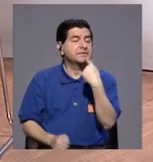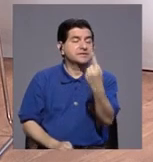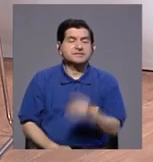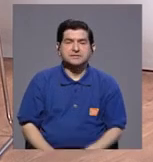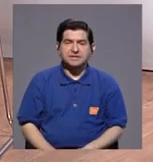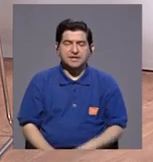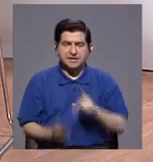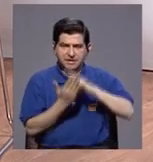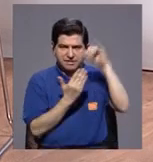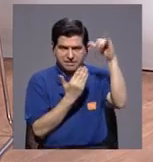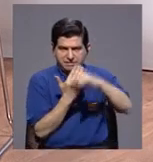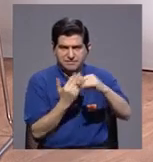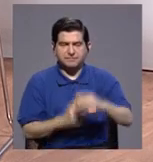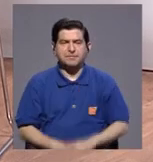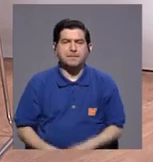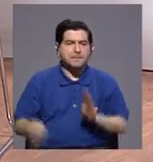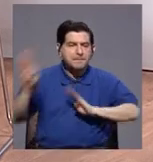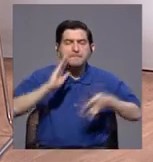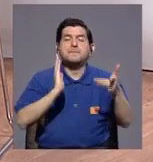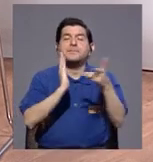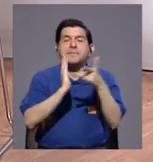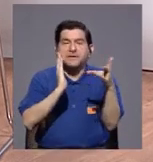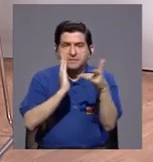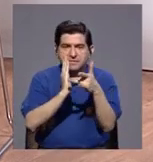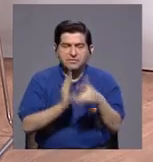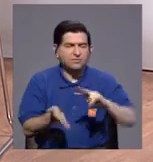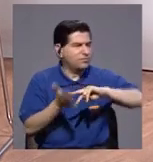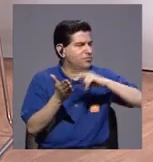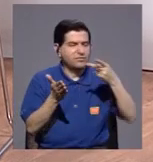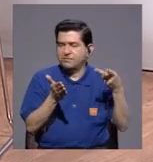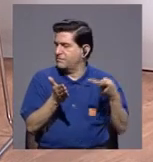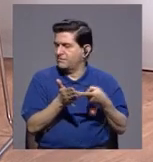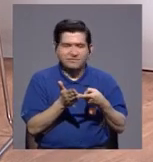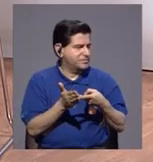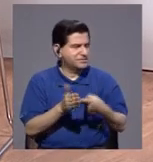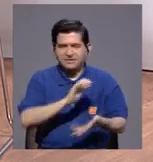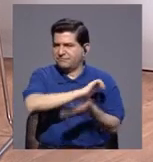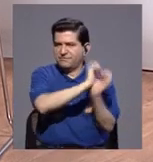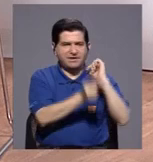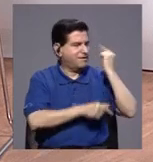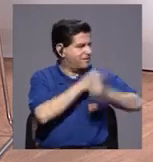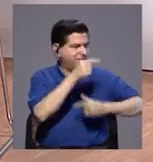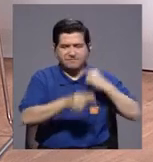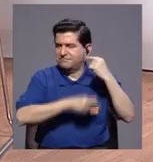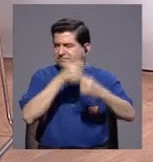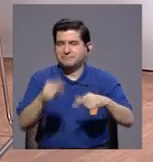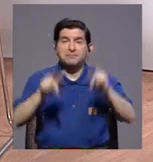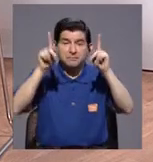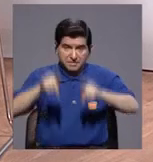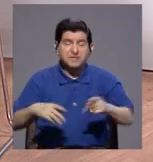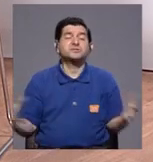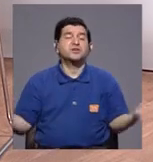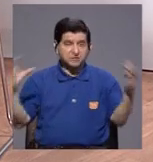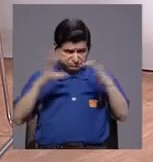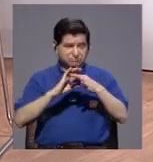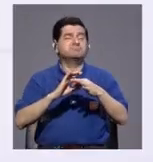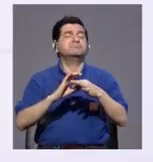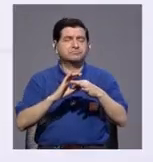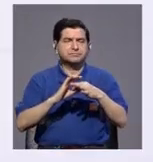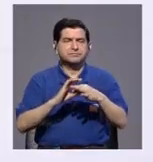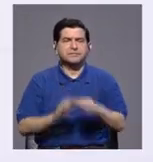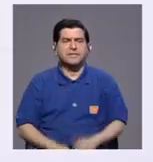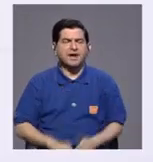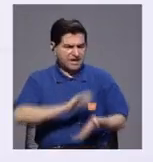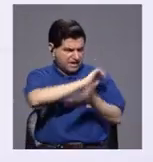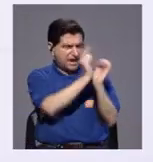través de nuestro proyecto es que biotecnología no es sinónimo de transgénicos es algo que mucha gente lo asocia hasta ahora